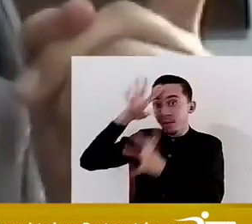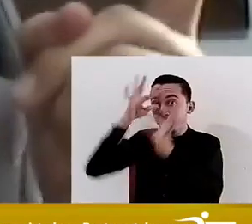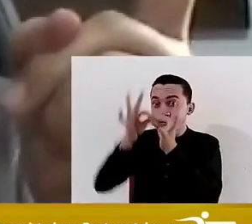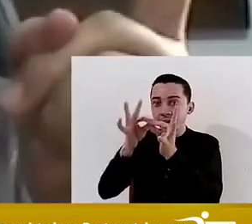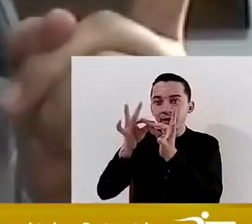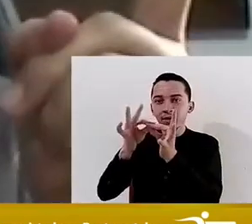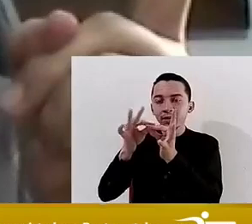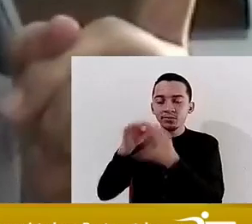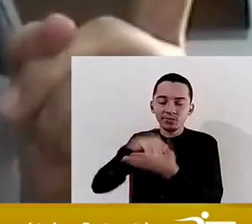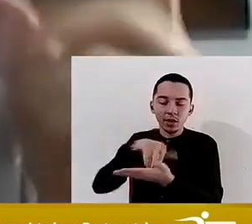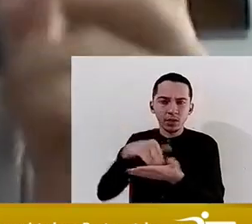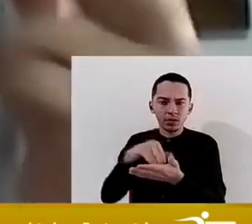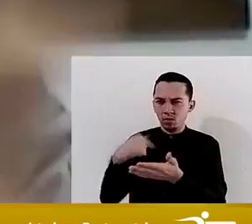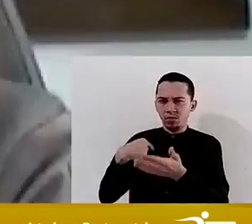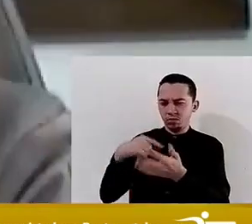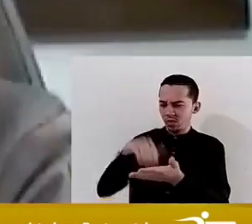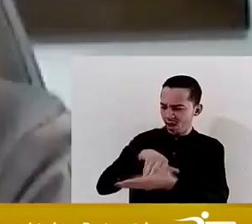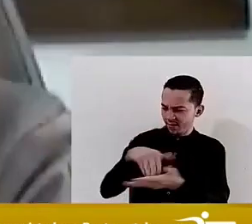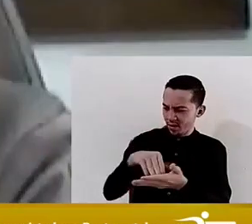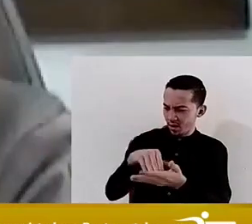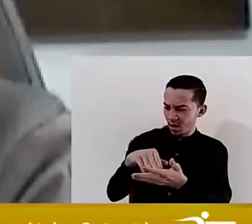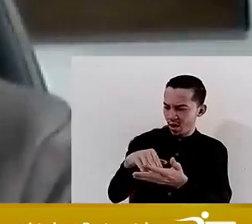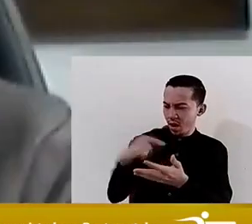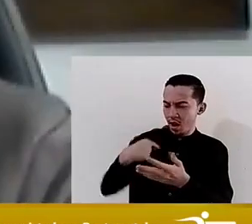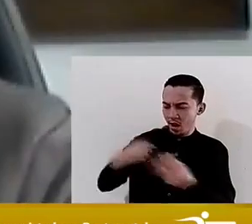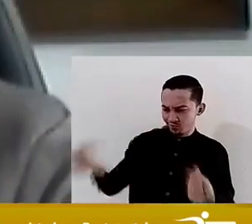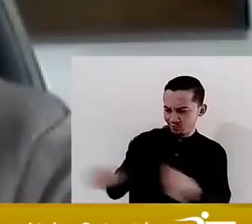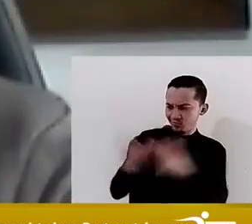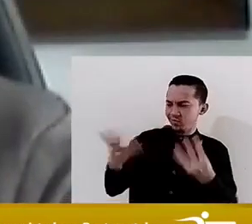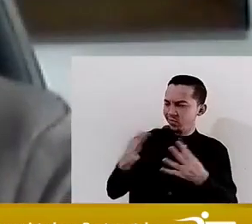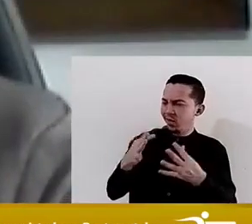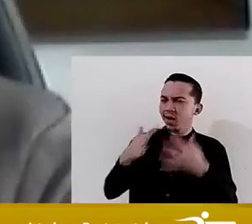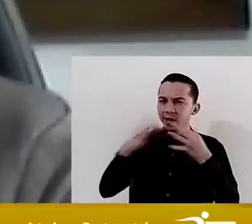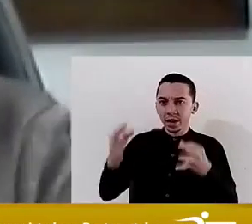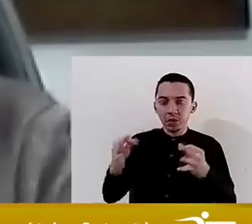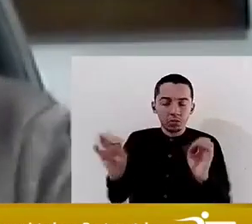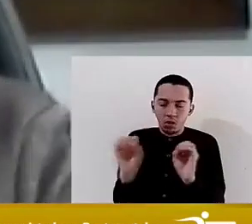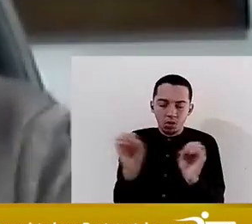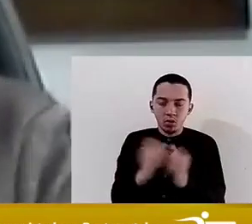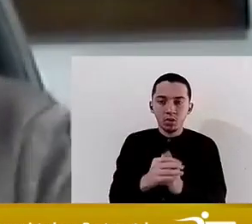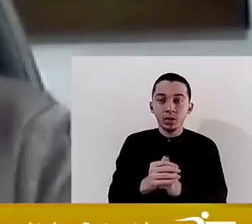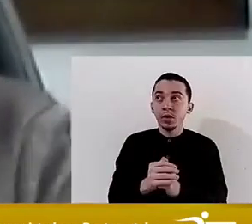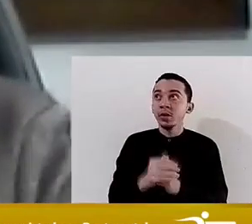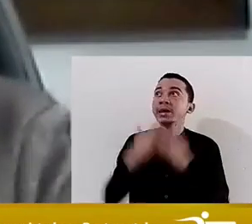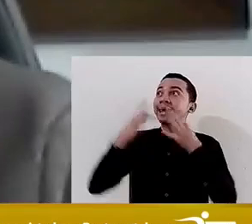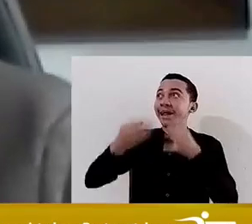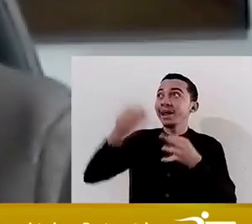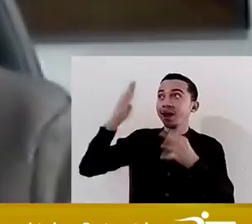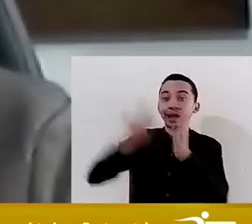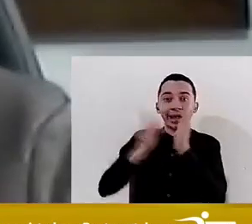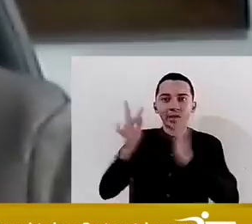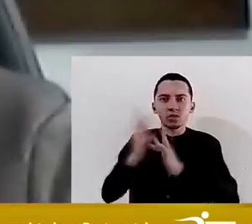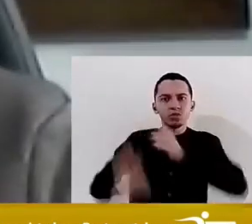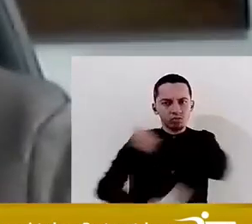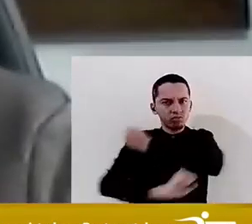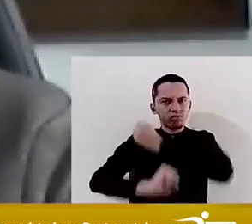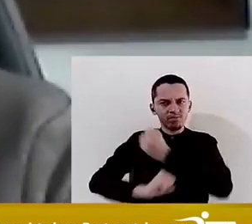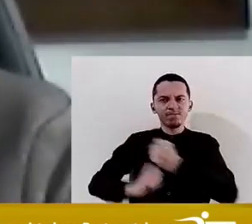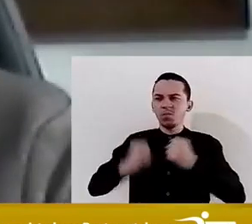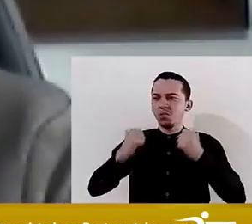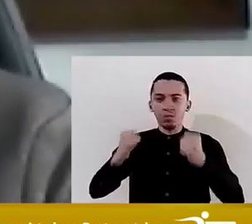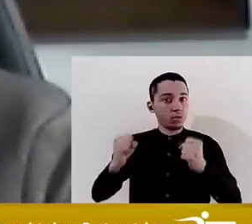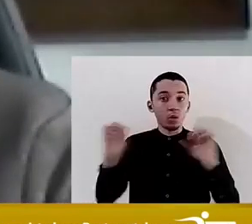milagros, sino que su creencia en Cristo no era firme. Su creencia en Cristo no